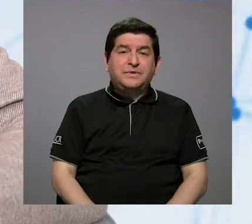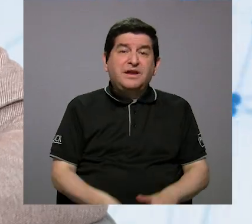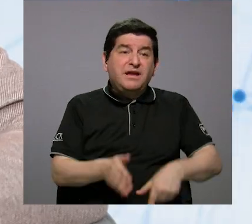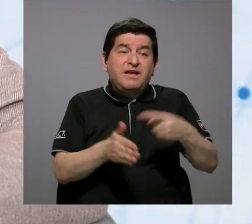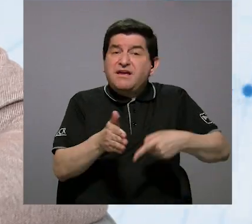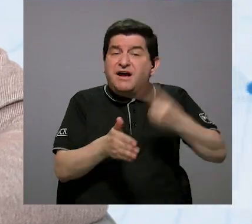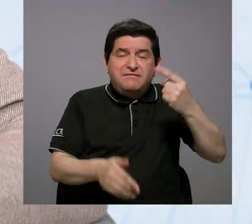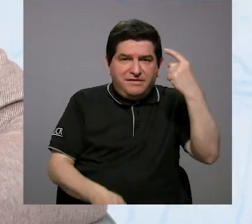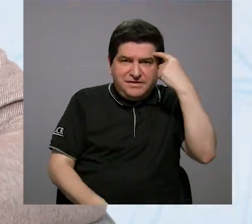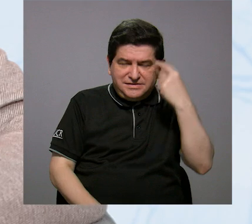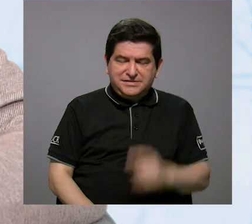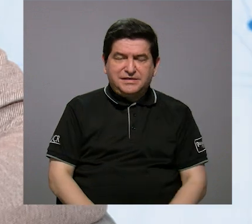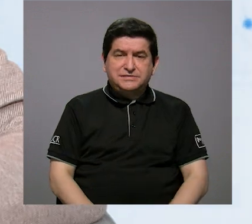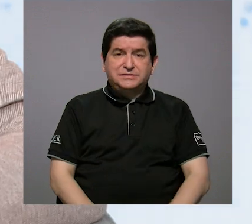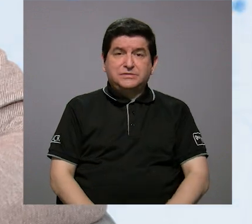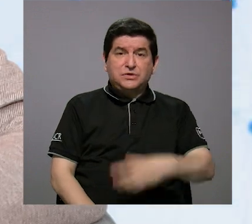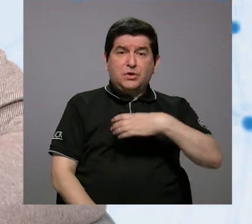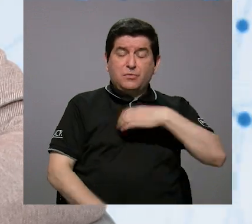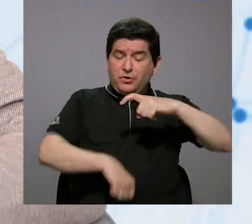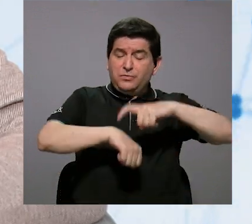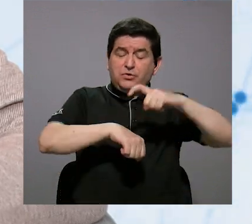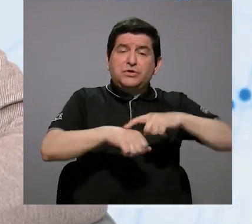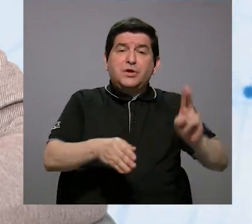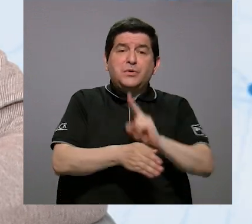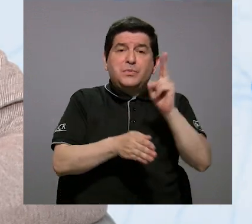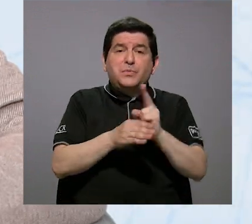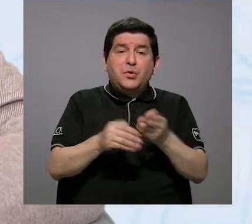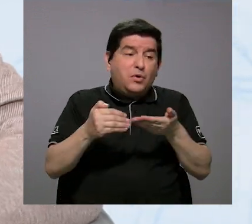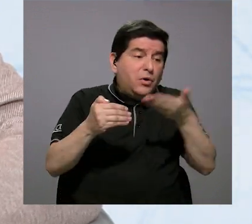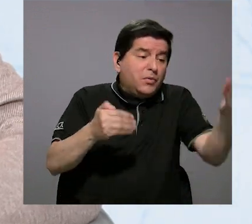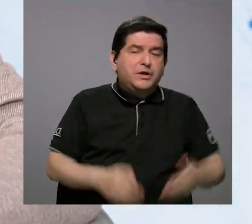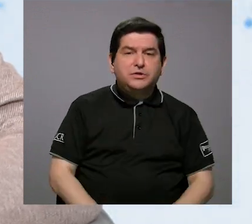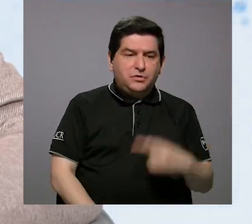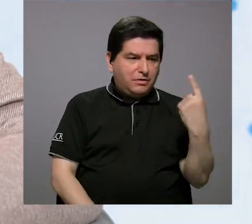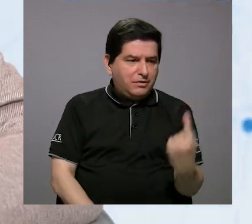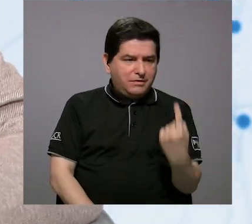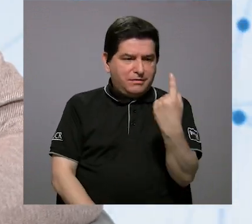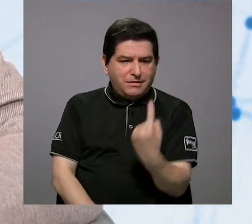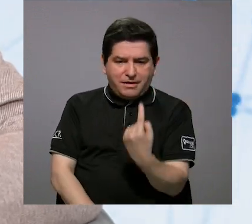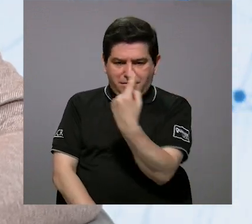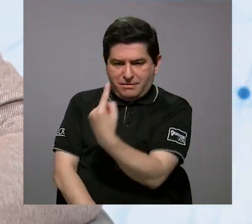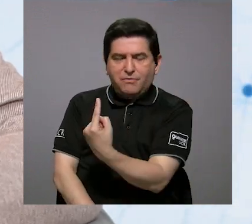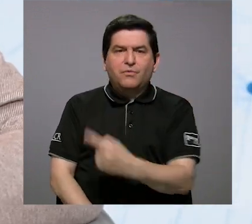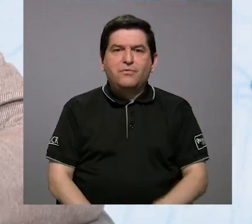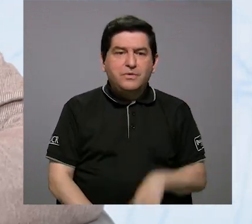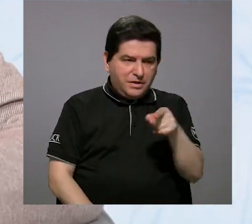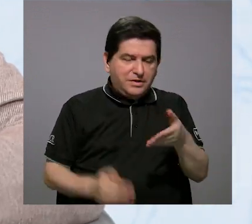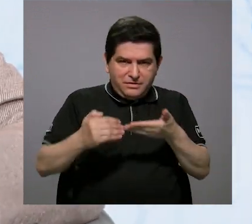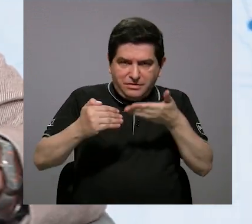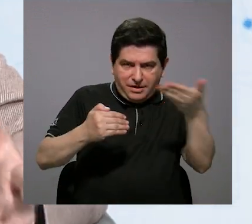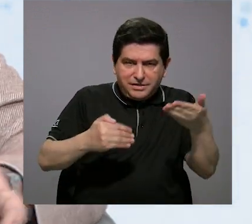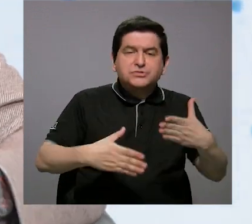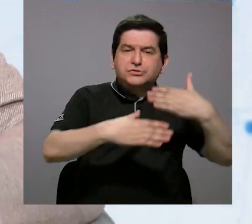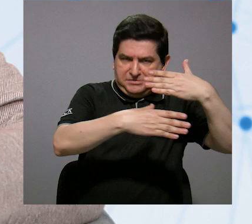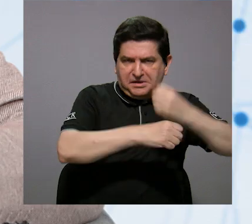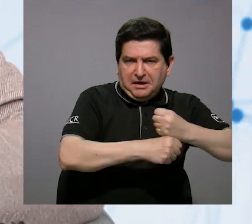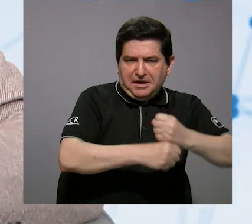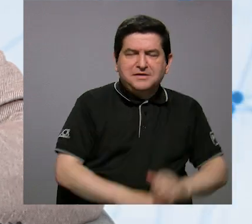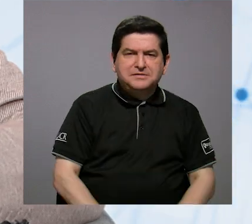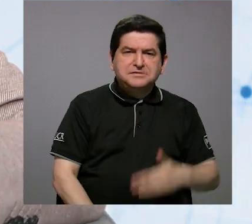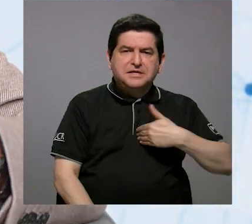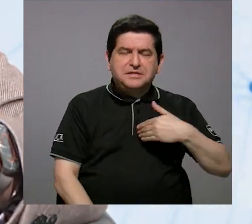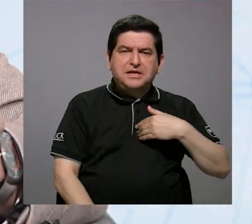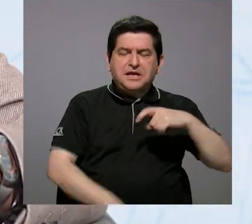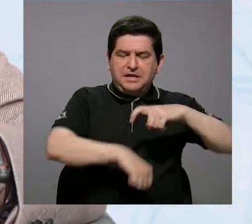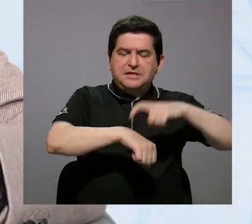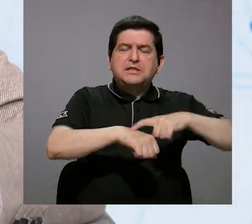elemento que a veces no pensamos es la vida propia del objeto. Cada uno de los objetos, digamos, se fabrica,